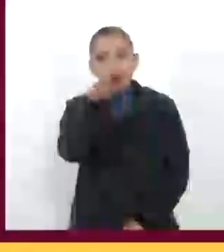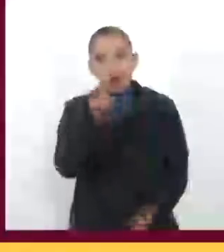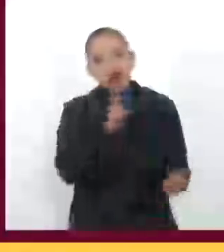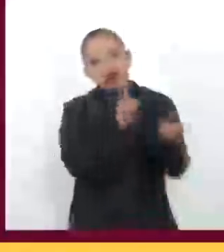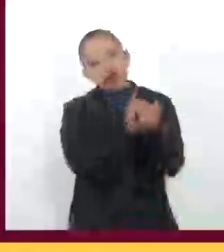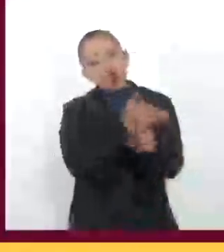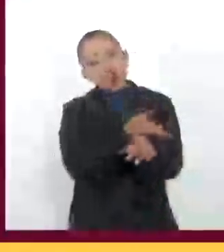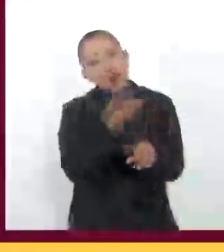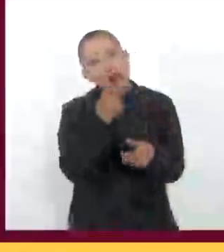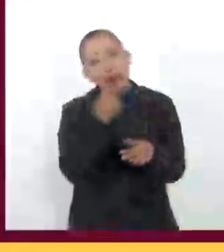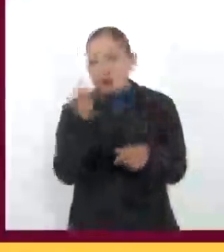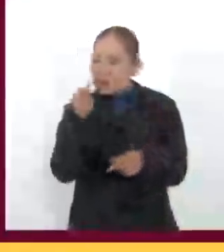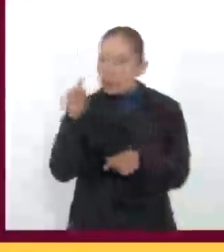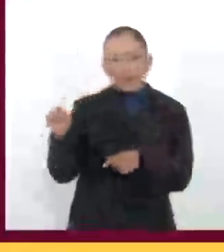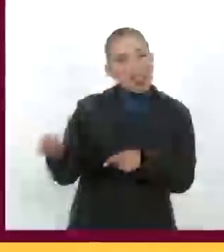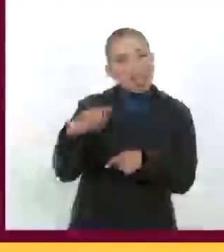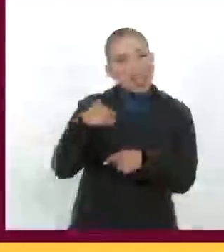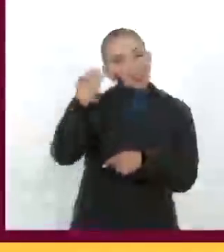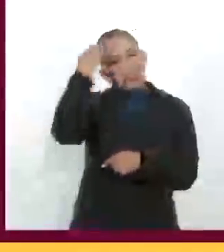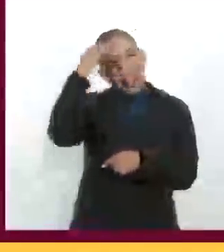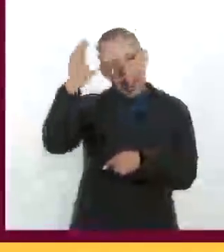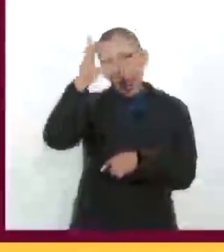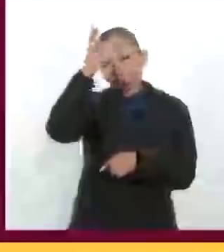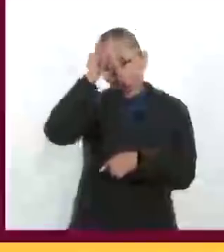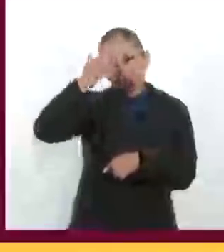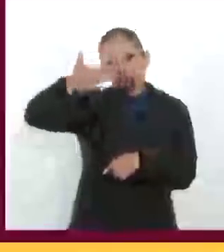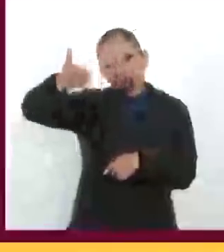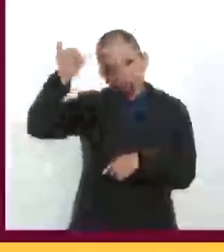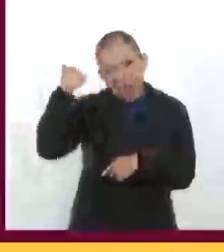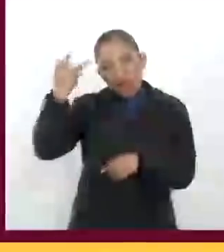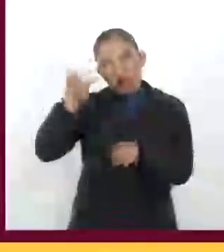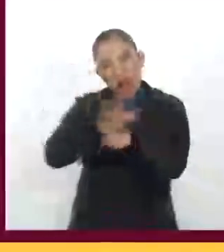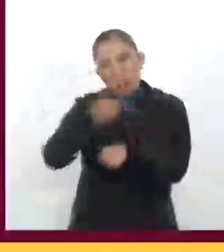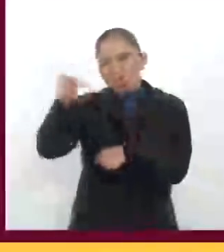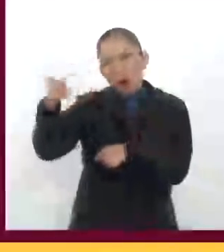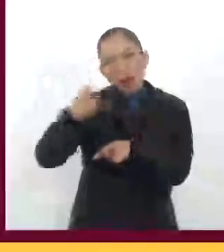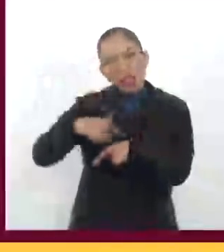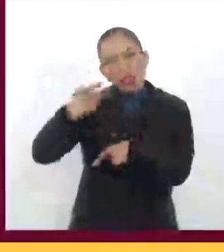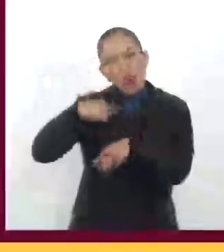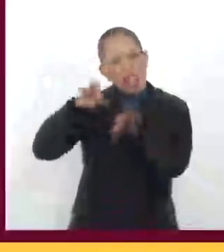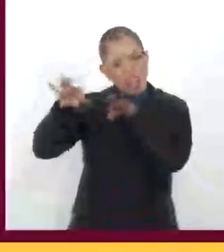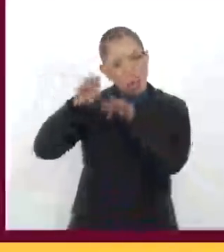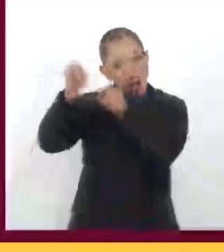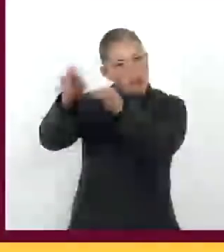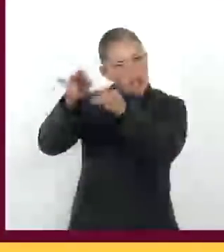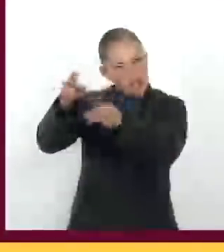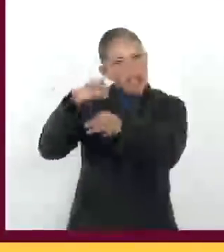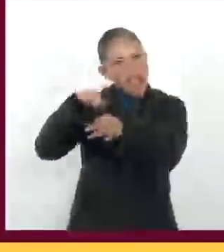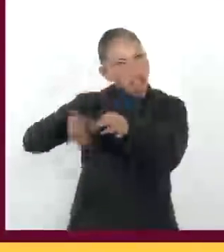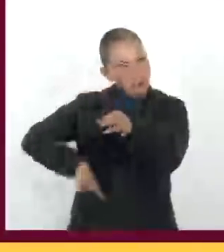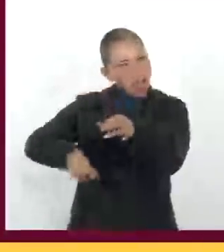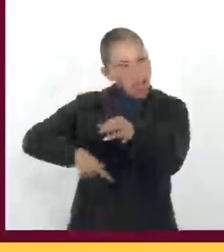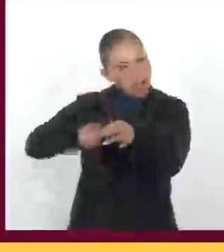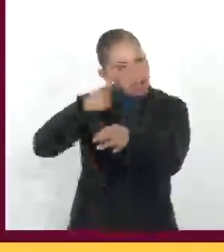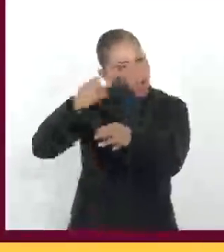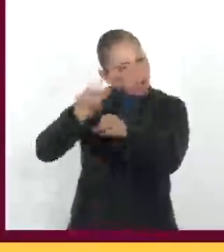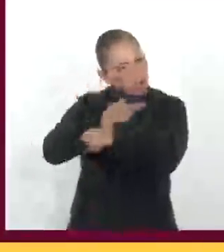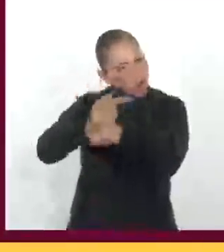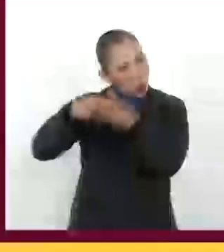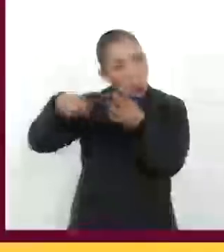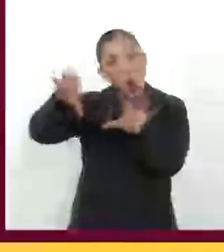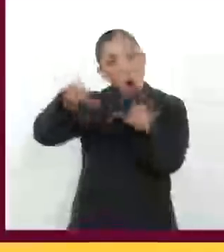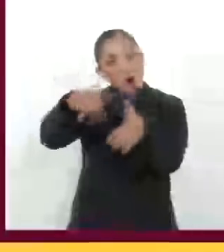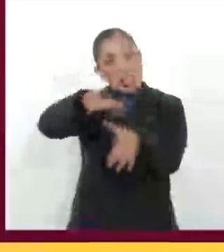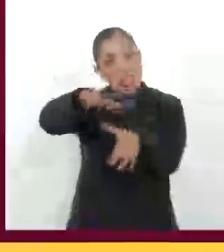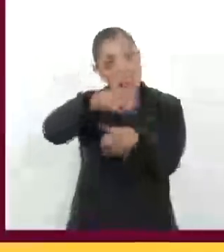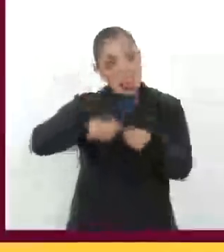Posteriormente, platiquen con su familia acerca de alguna experiencia que hayan tenido con alguna servidora pública o algún servidor público